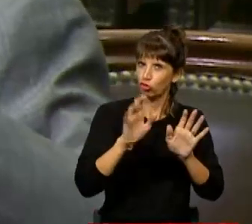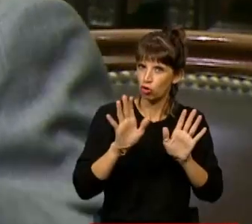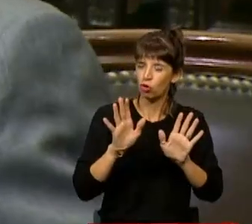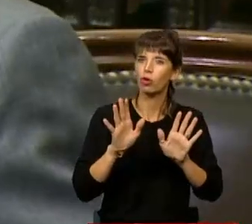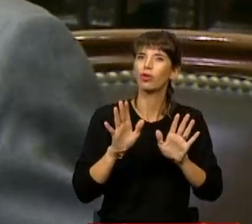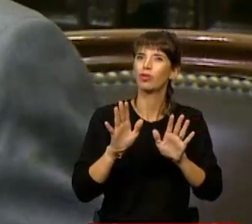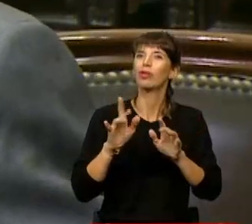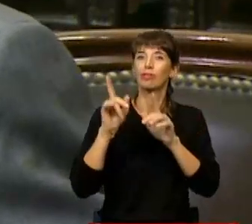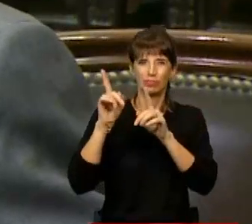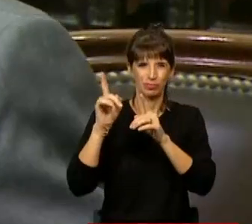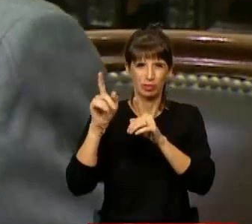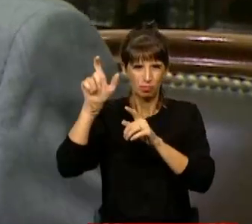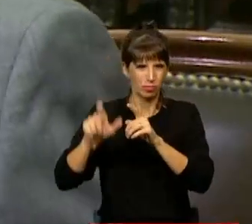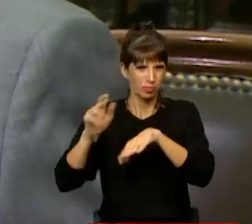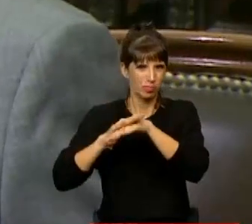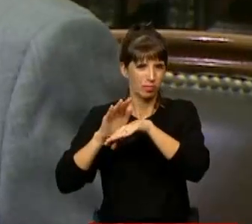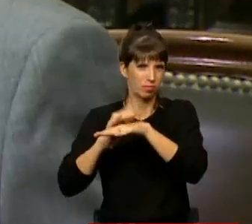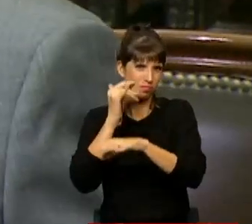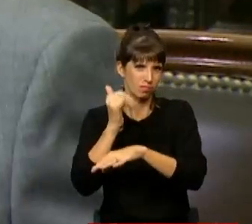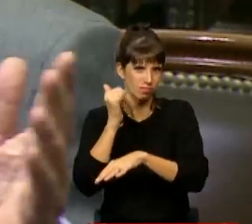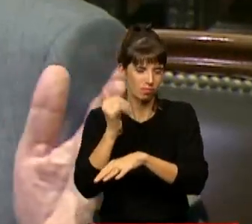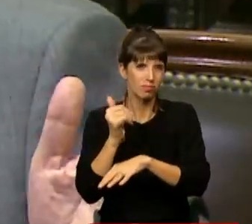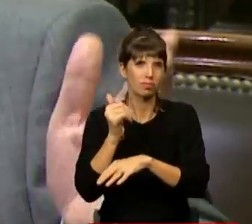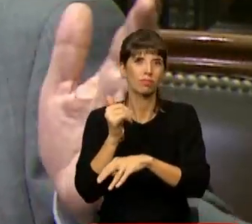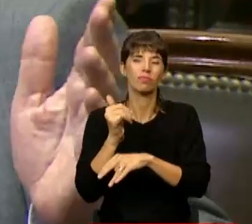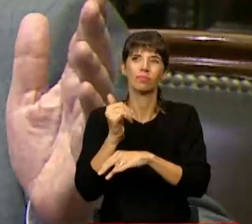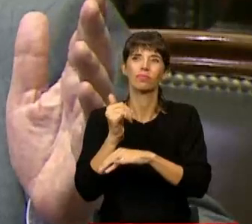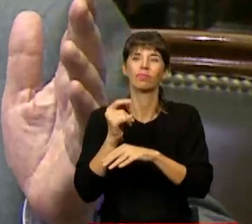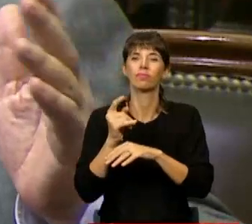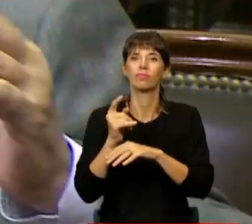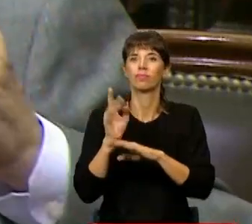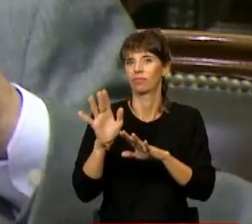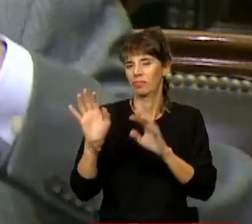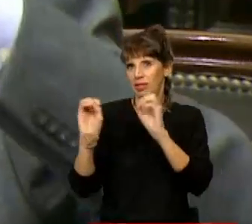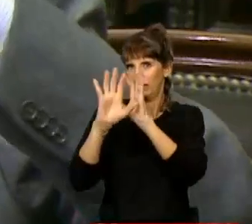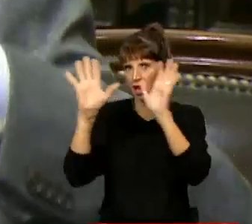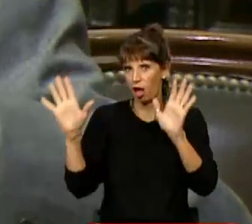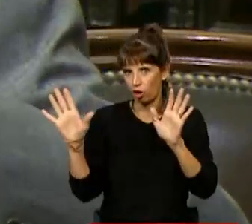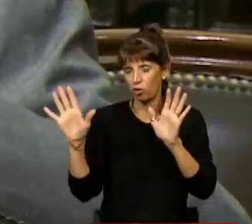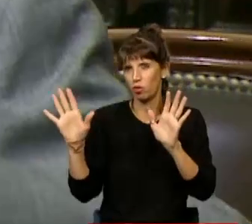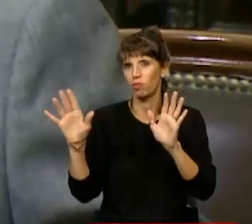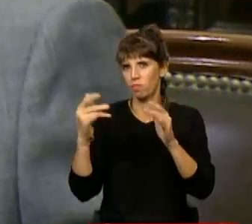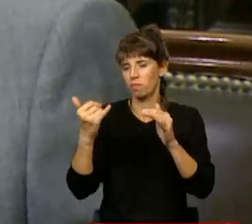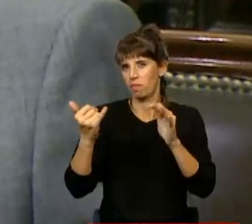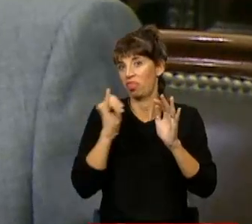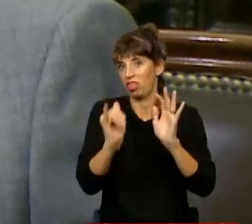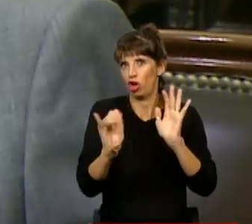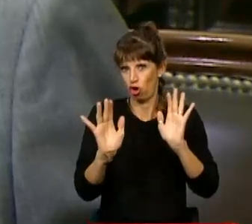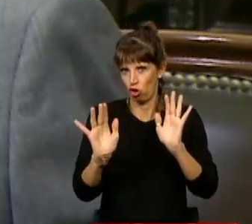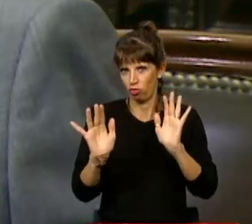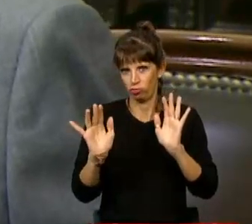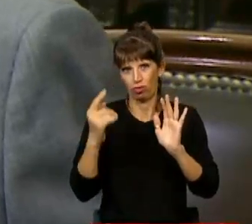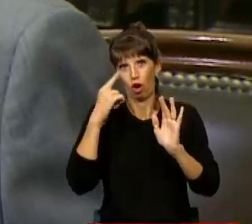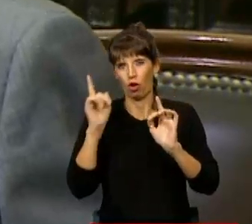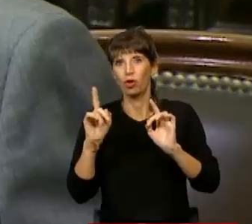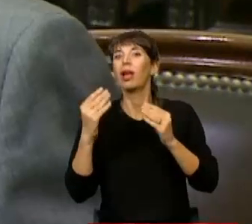palabras de quien lo presentó, es claramente, y me ahorró el tener que inferirlo, es